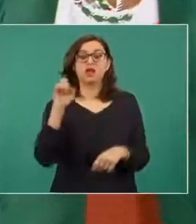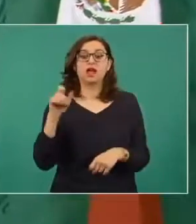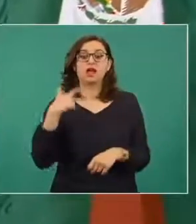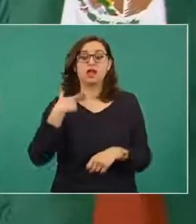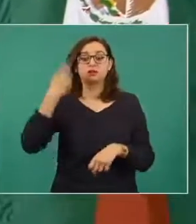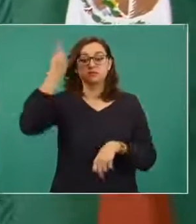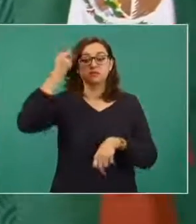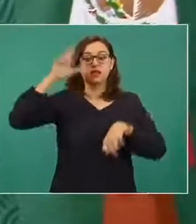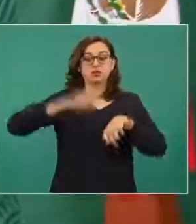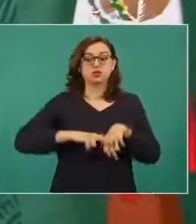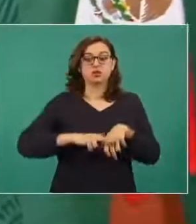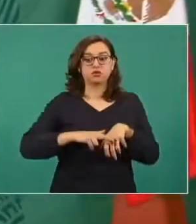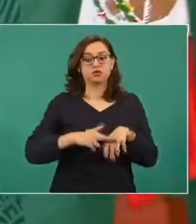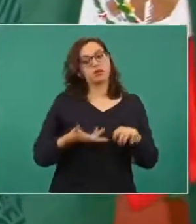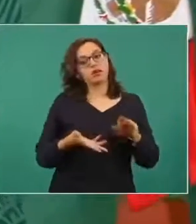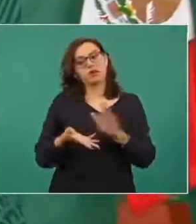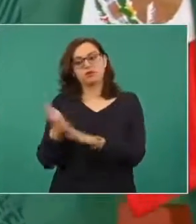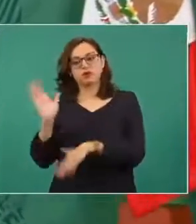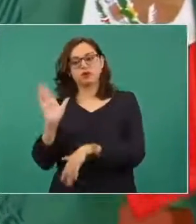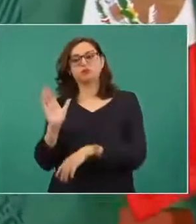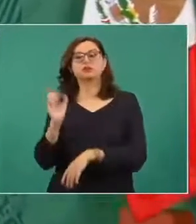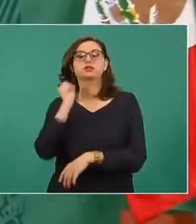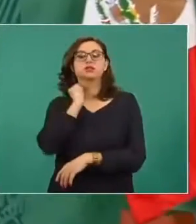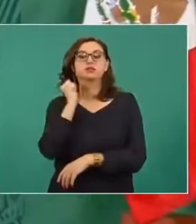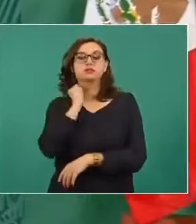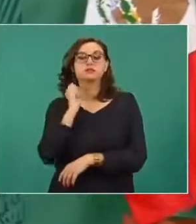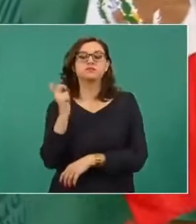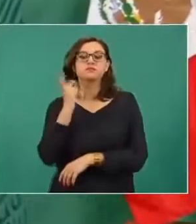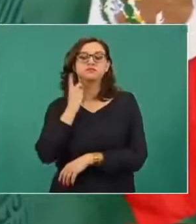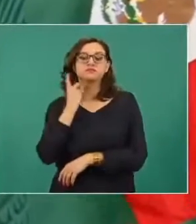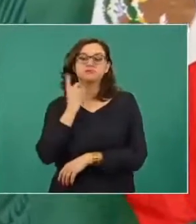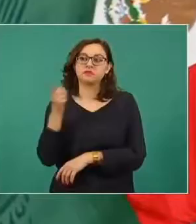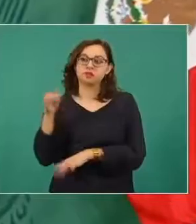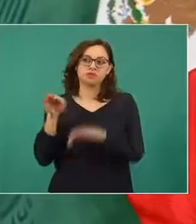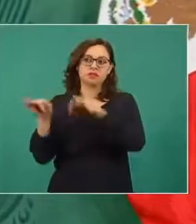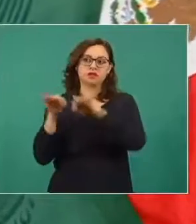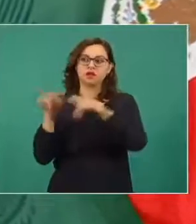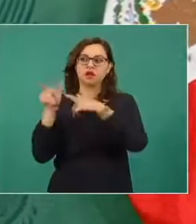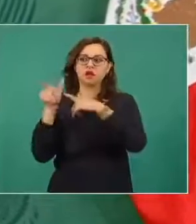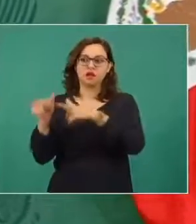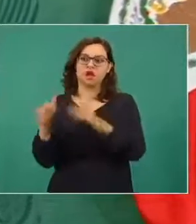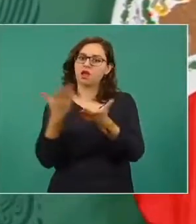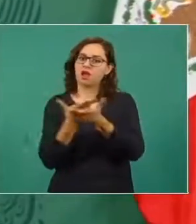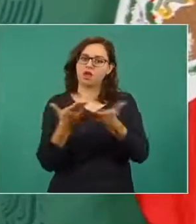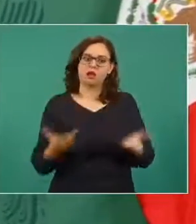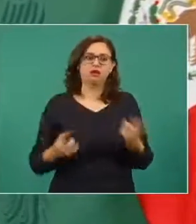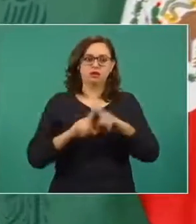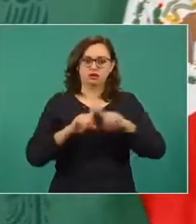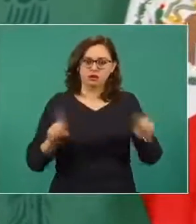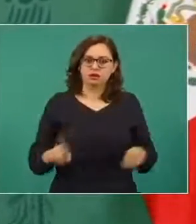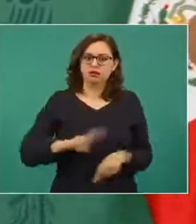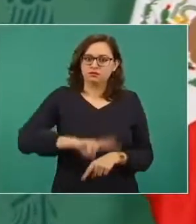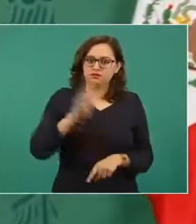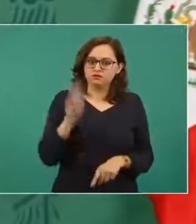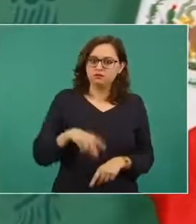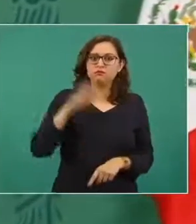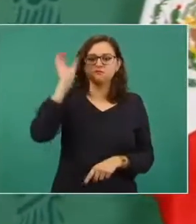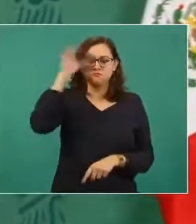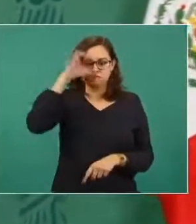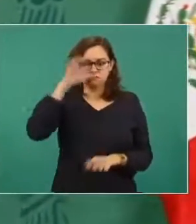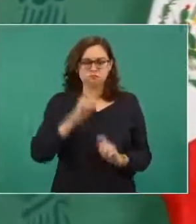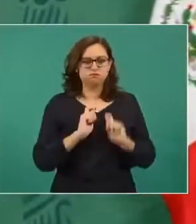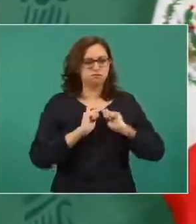Ahora es distinto, pero no solo es científica, es una mujer honesta,